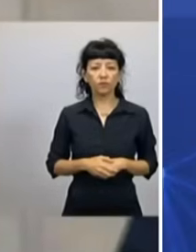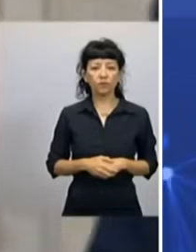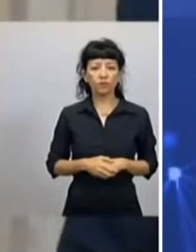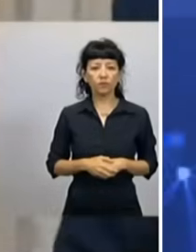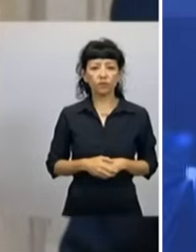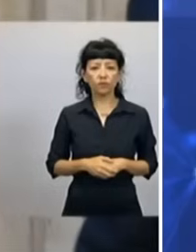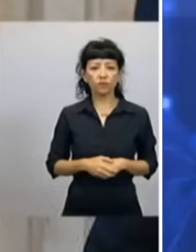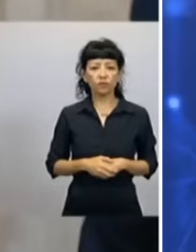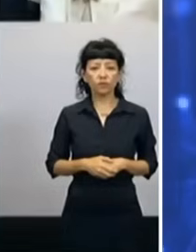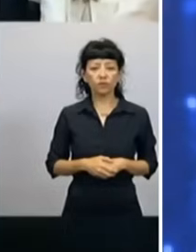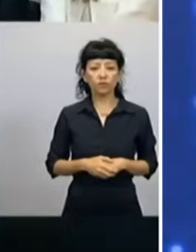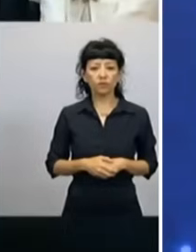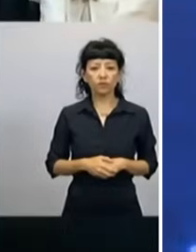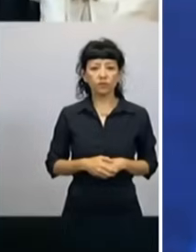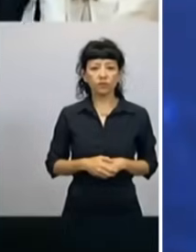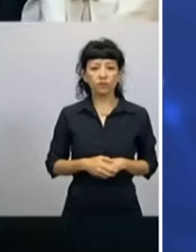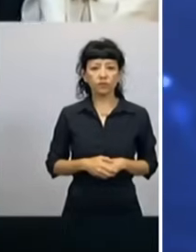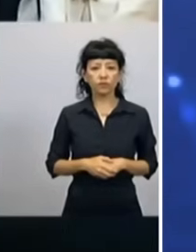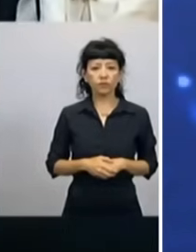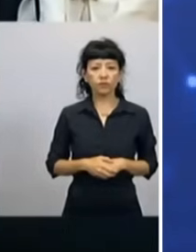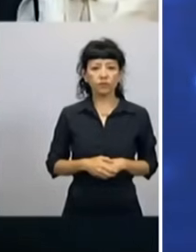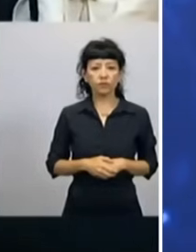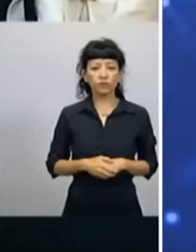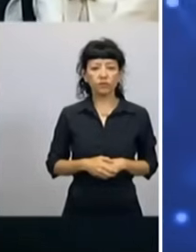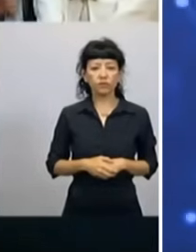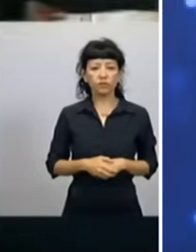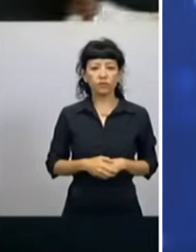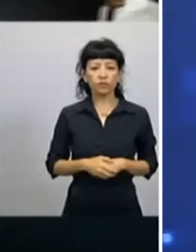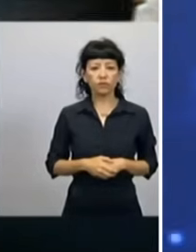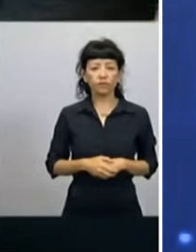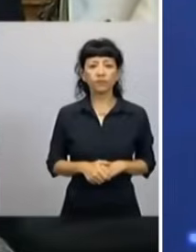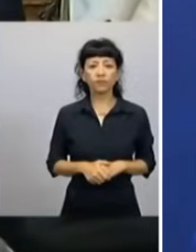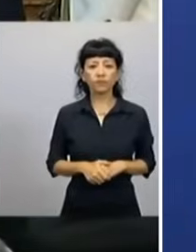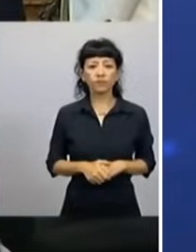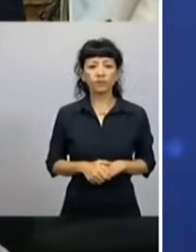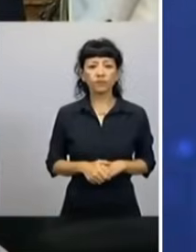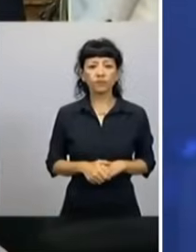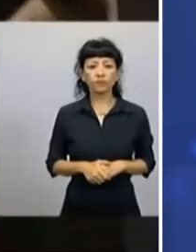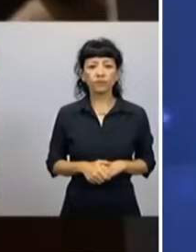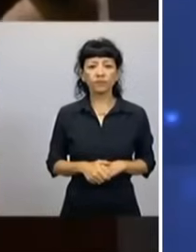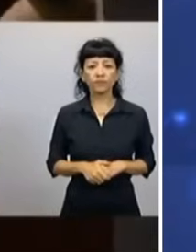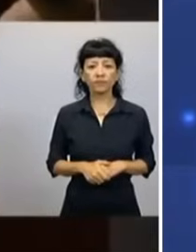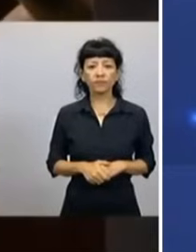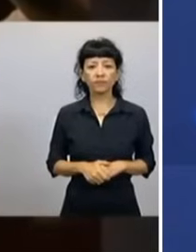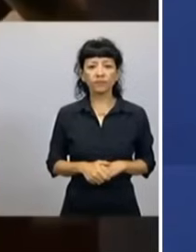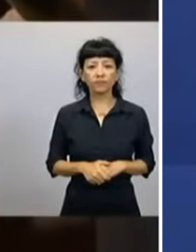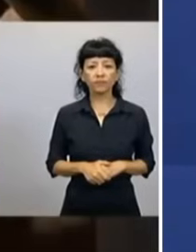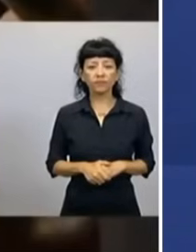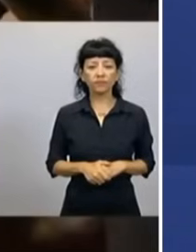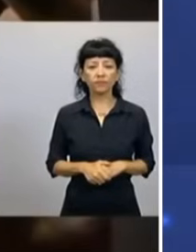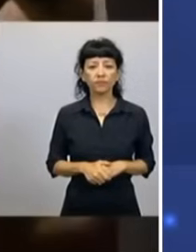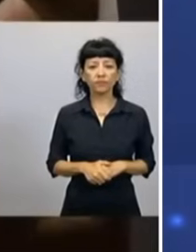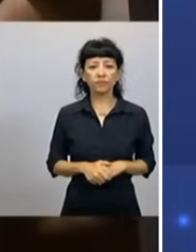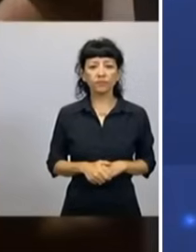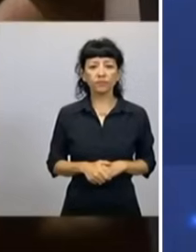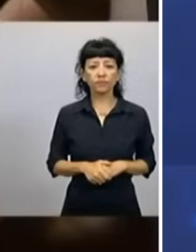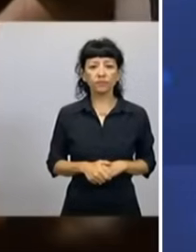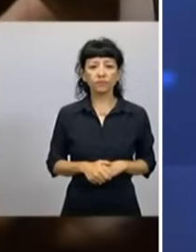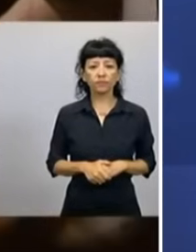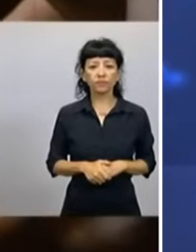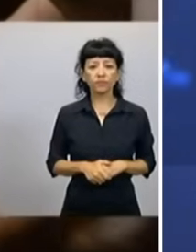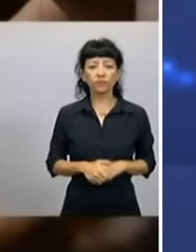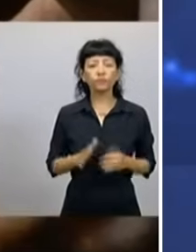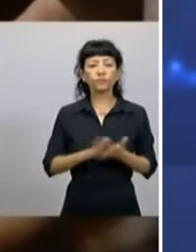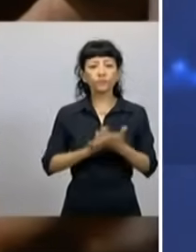Fue un desempeño bastante pobre. En ese momento ya la presidencia Macri empezaba a entrar